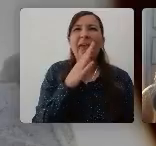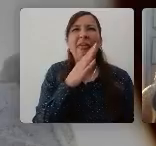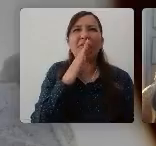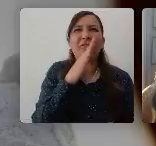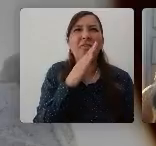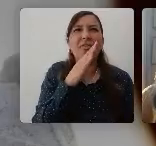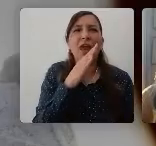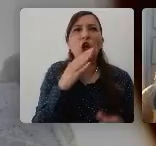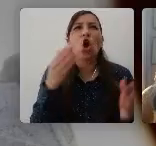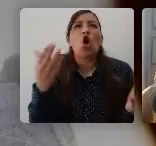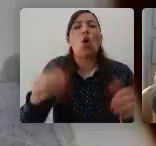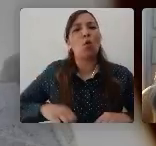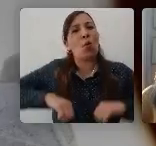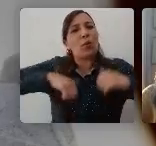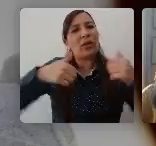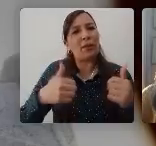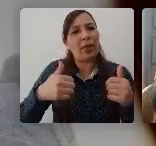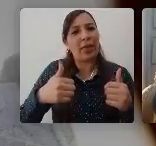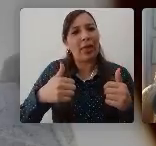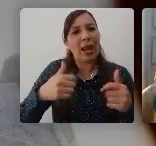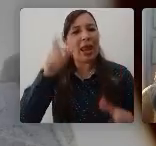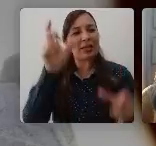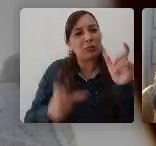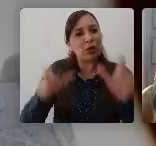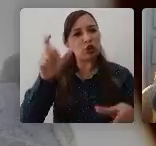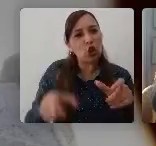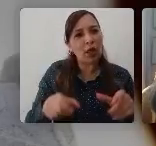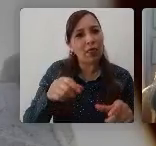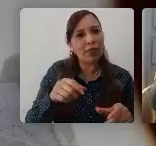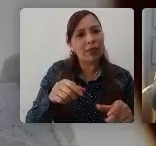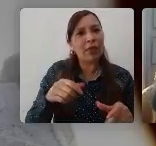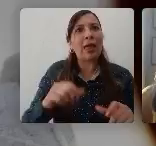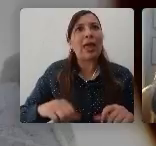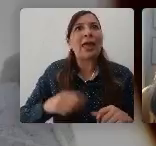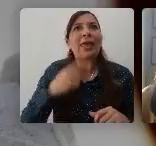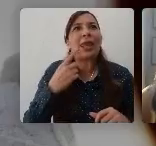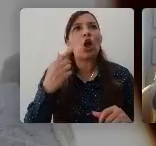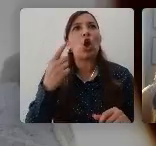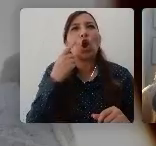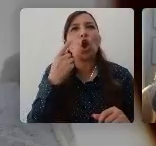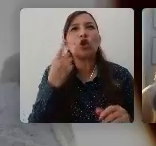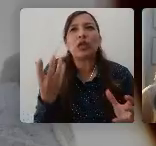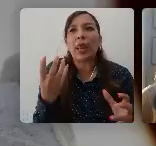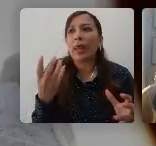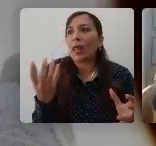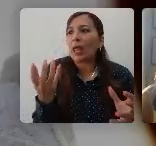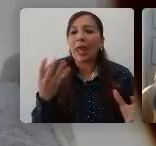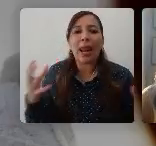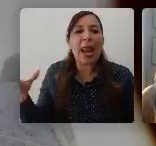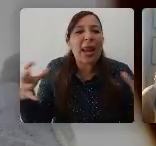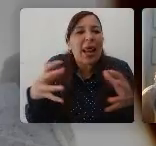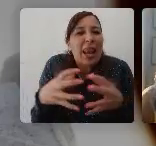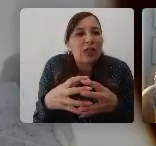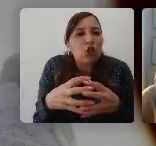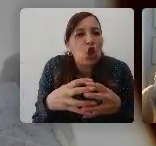culturales que hay detrás de él y también buscan fortalecer y generar nexos con las comunidades tener una experiencia